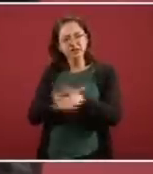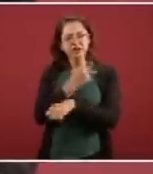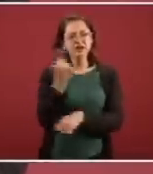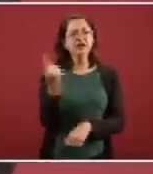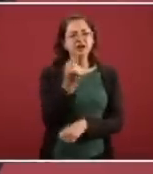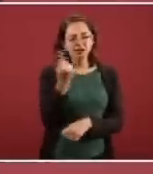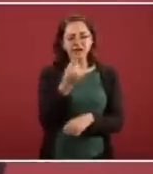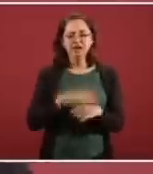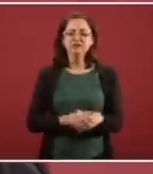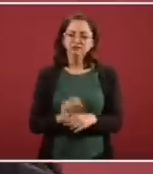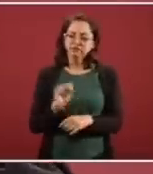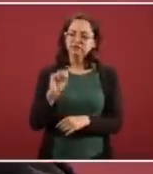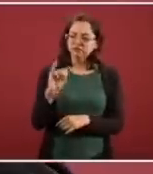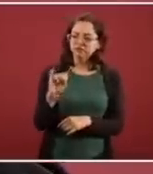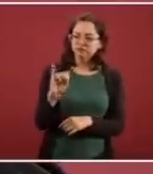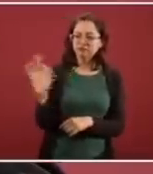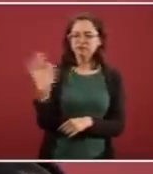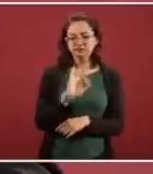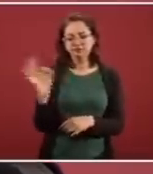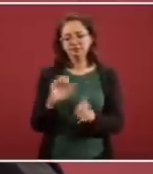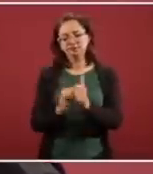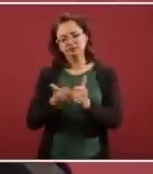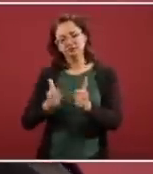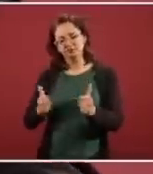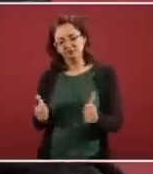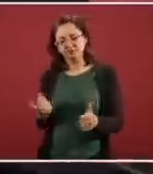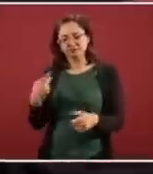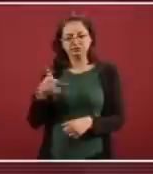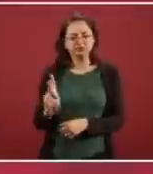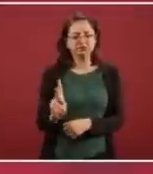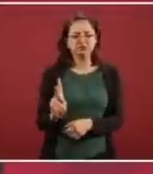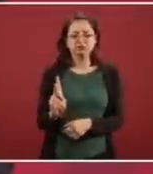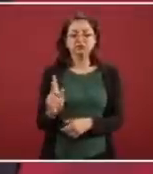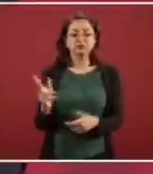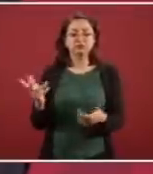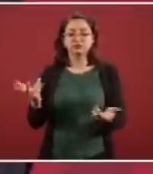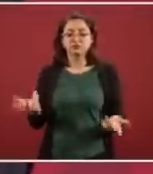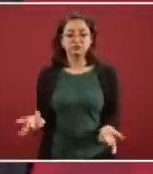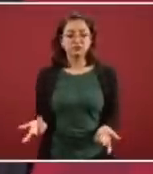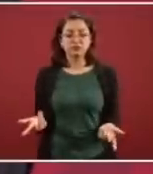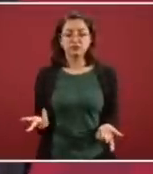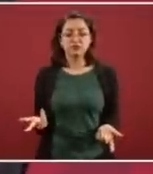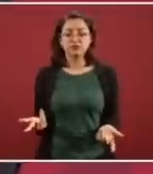demorado, pero no es por